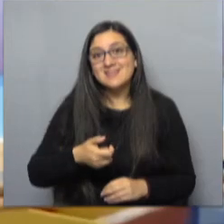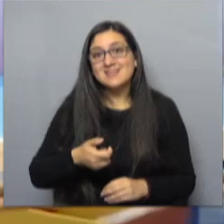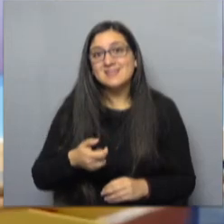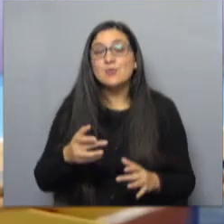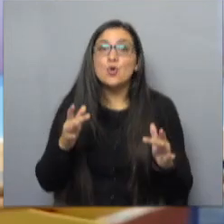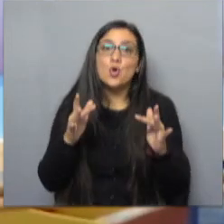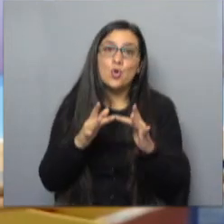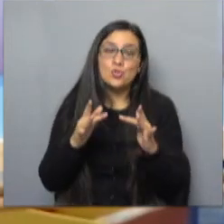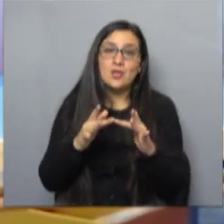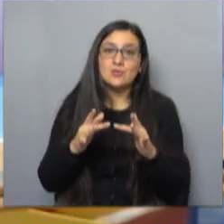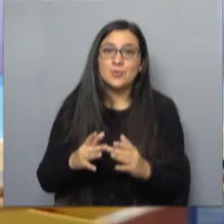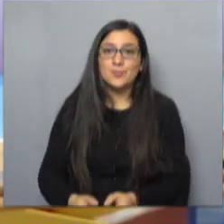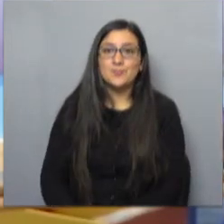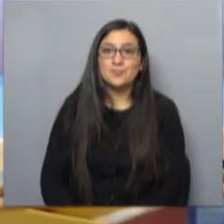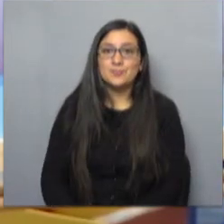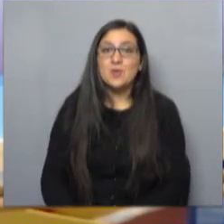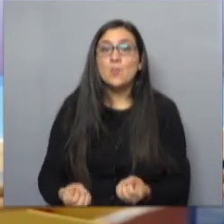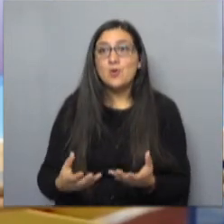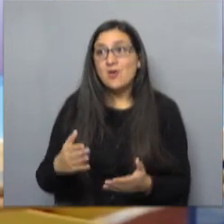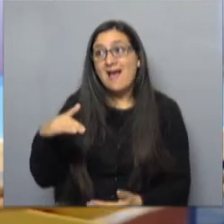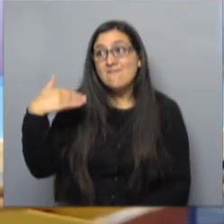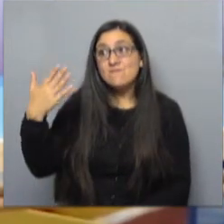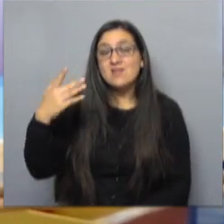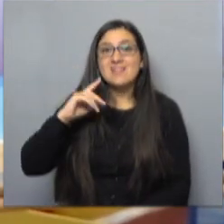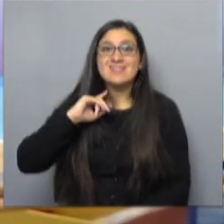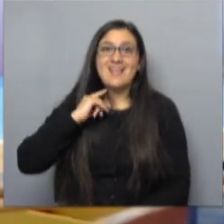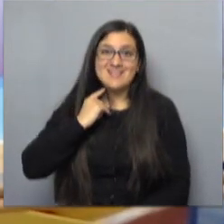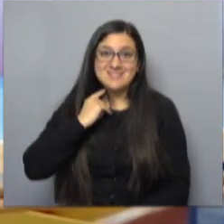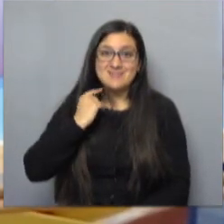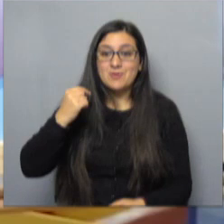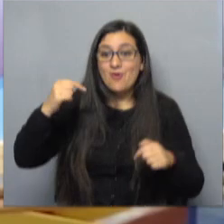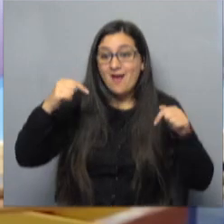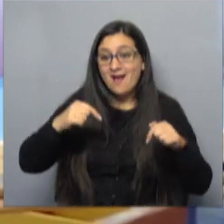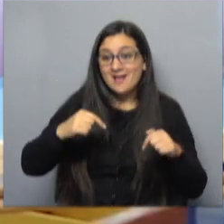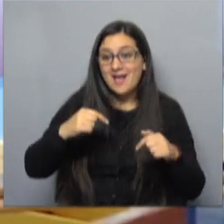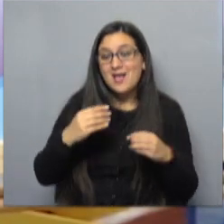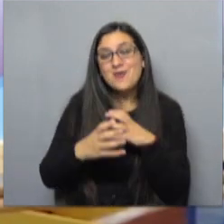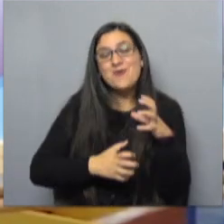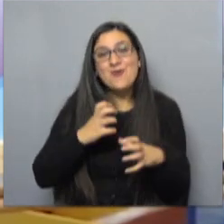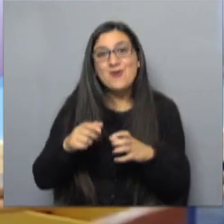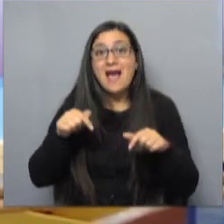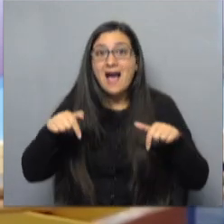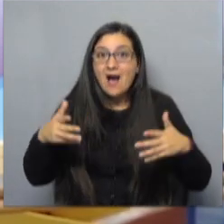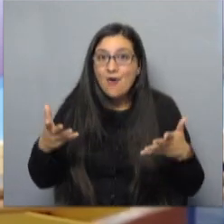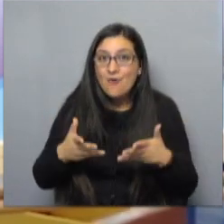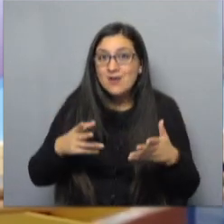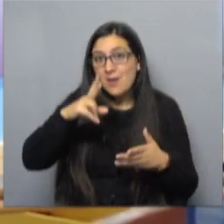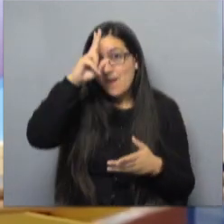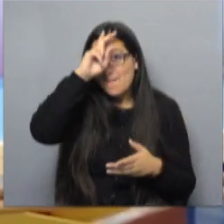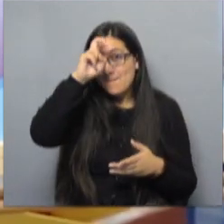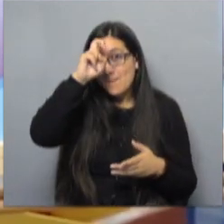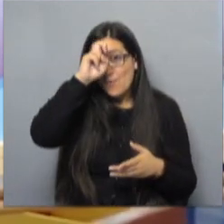Tomando contacto, bueno, está gris afuera, pero aquí adentro hay mucho color. Estamos en la Policlínica